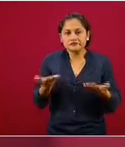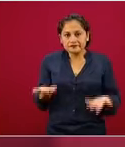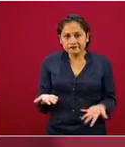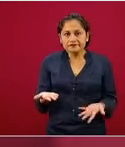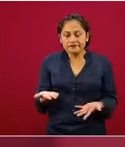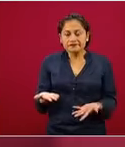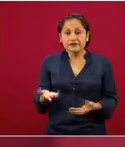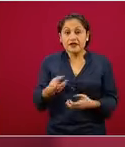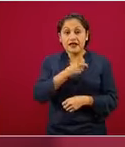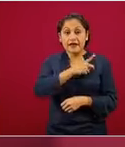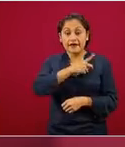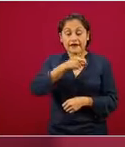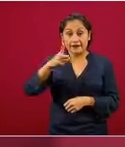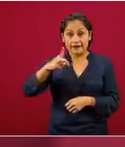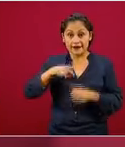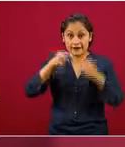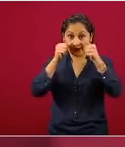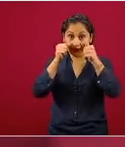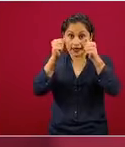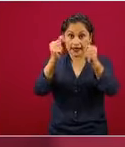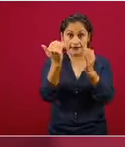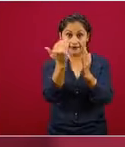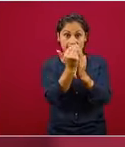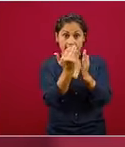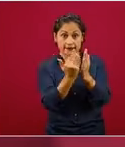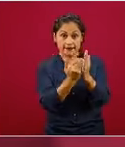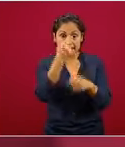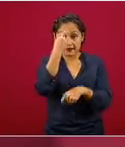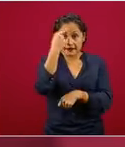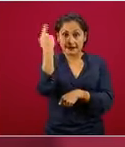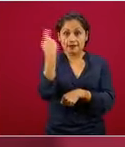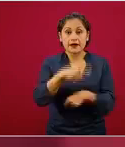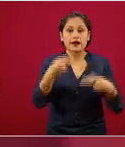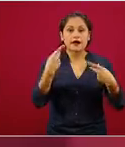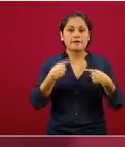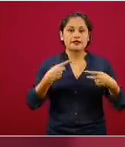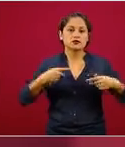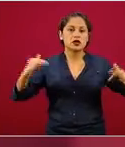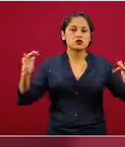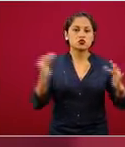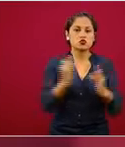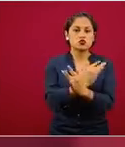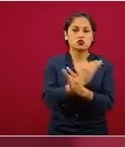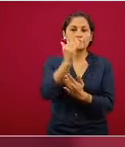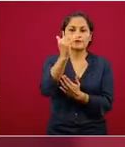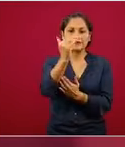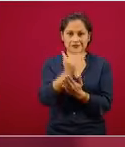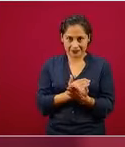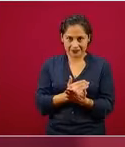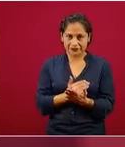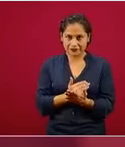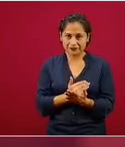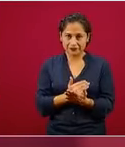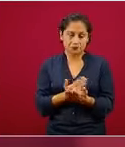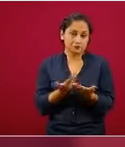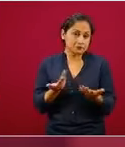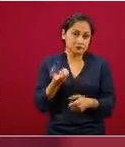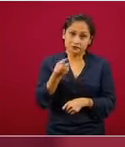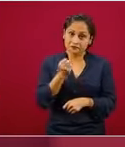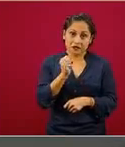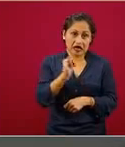que reducen la movilidad en el espacio público. Es la manera más efectiva conocida